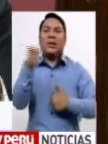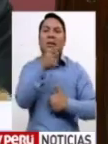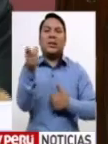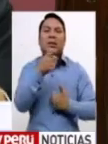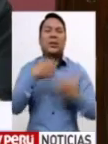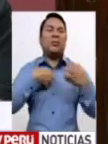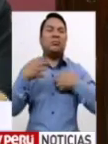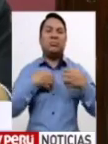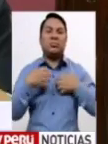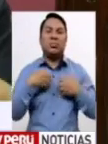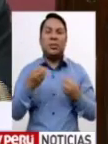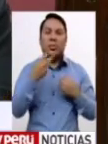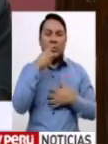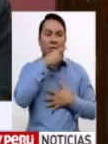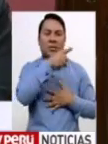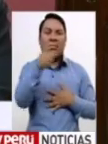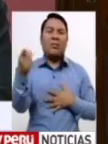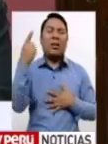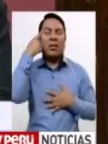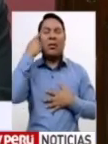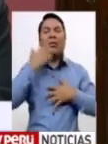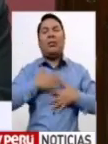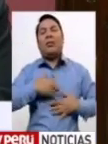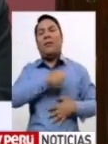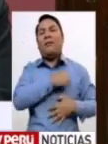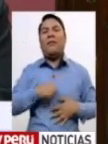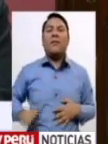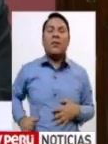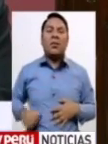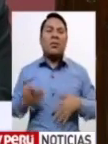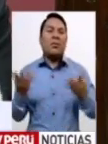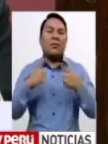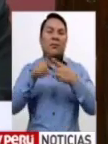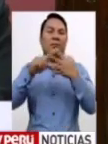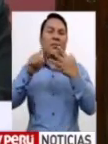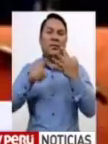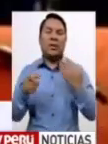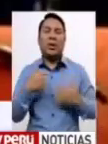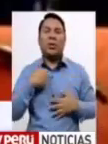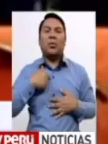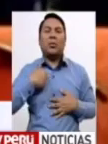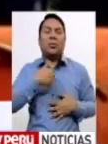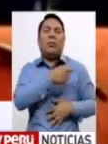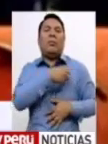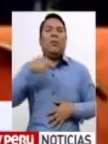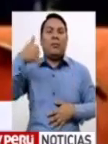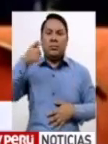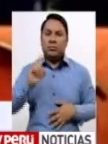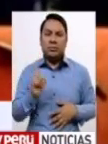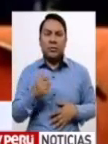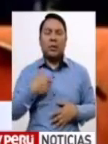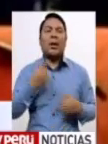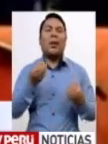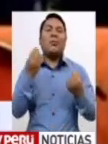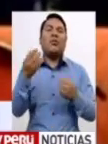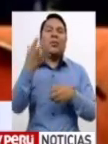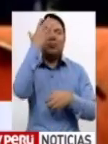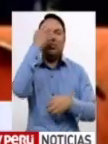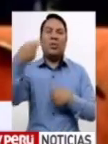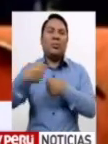su buena vida que se daban en esta institución, ¿no? Con el cuento de que son ad honorem. Este es un fuego sin llamas que